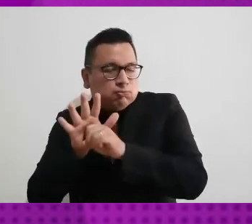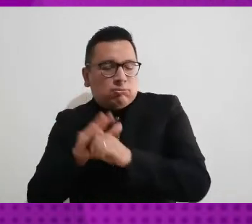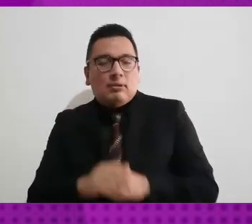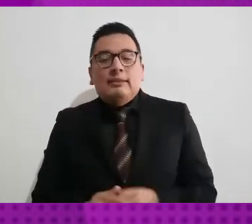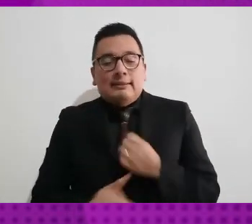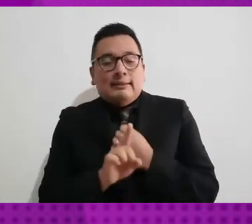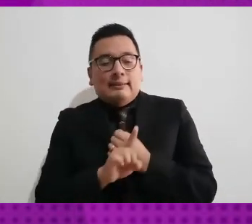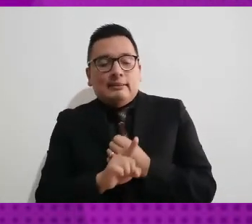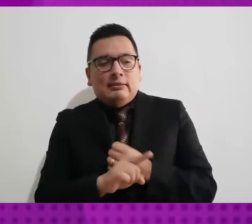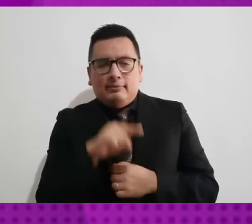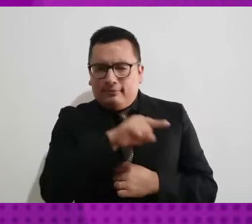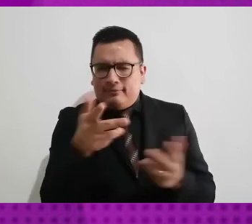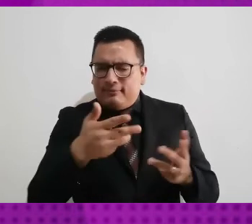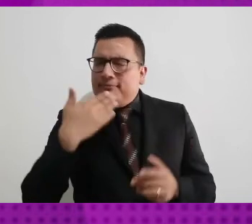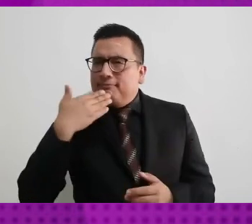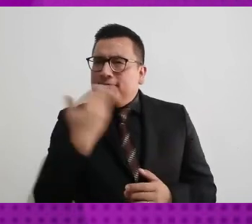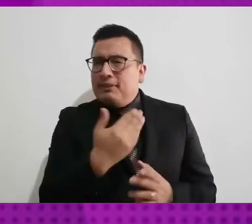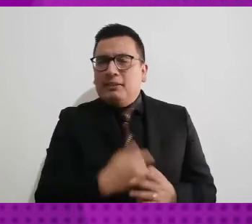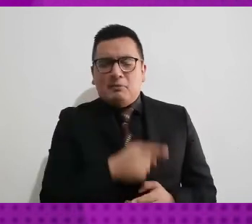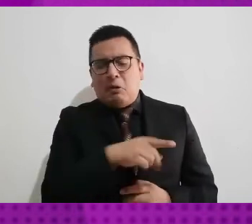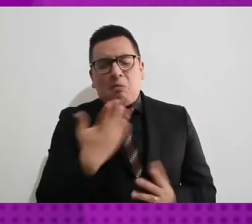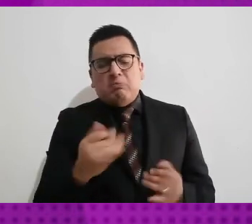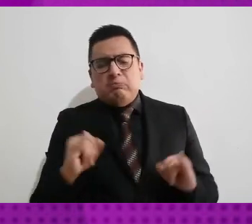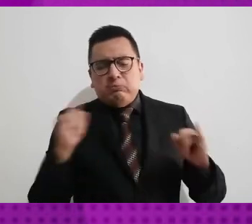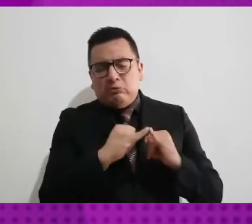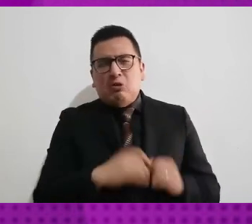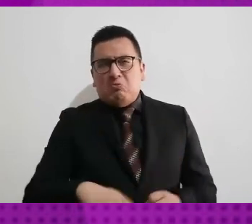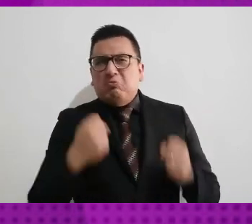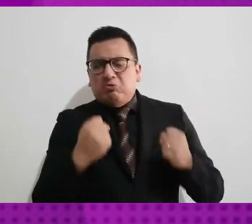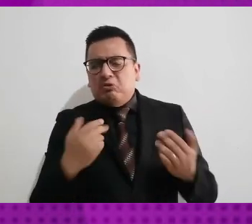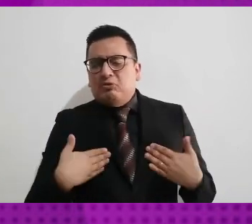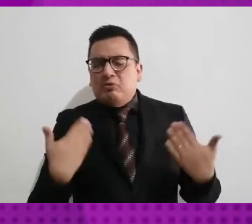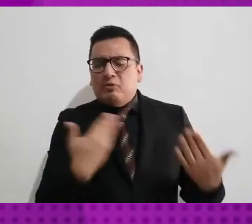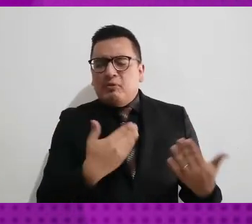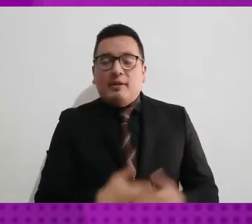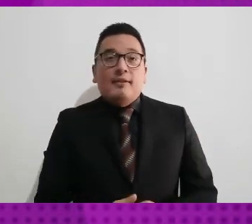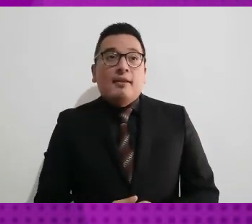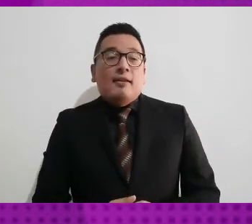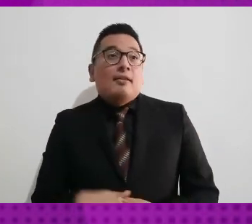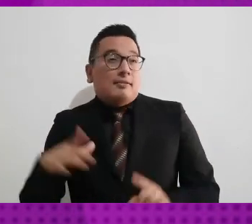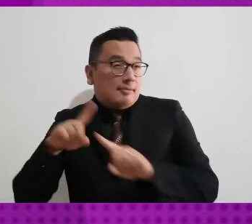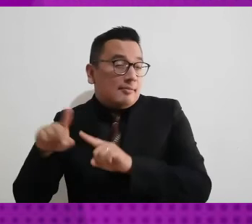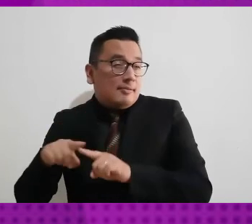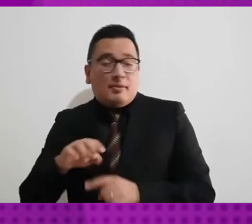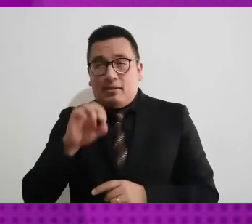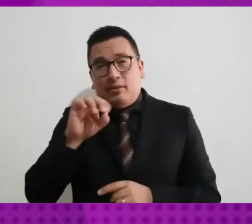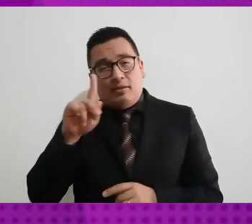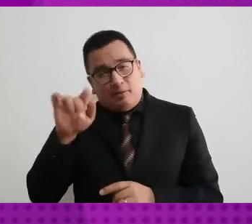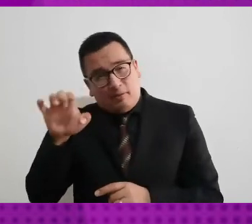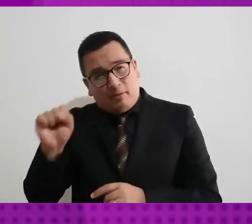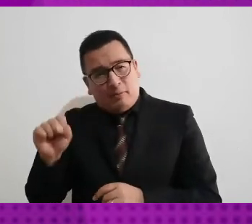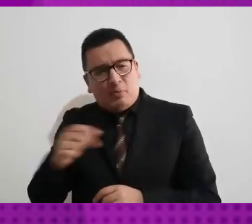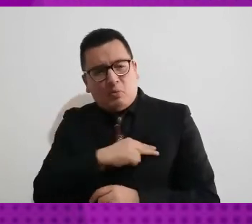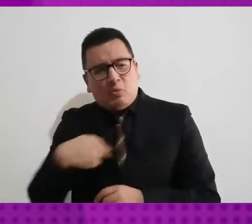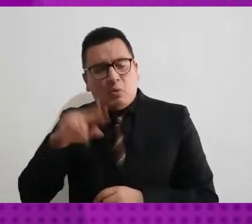el 2020. Yo creo que eso les consolidó como institución y nos han servido de un grandísimo ejemplo a las demás instituciones electorales del